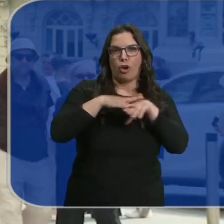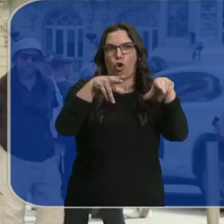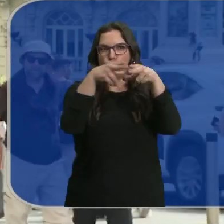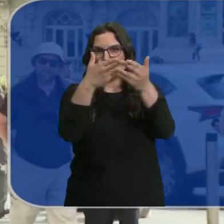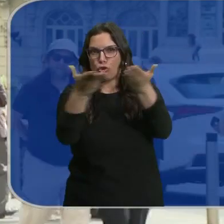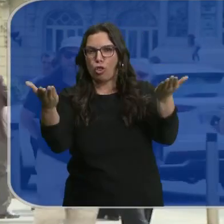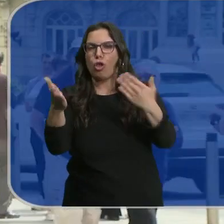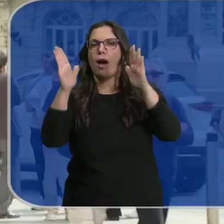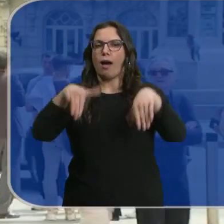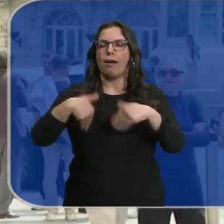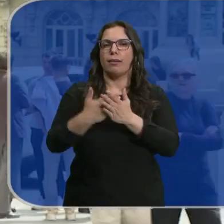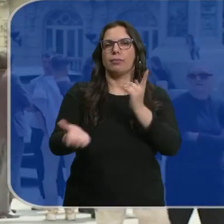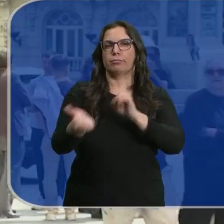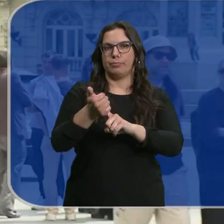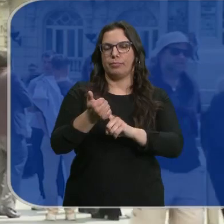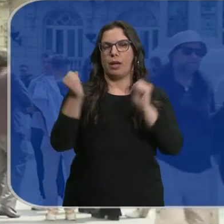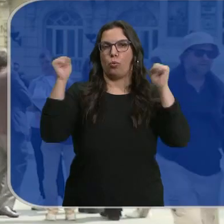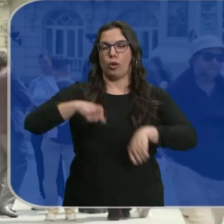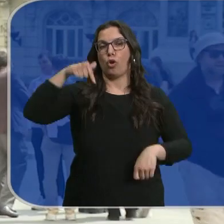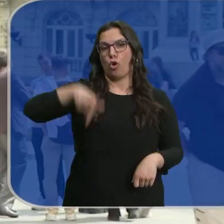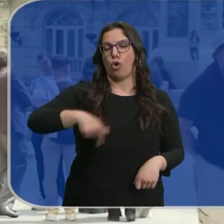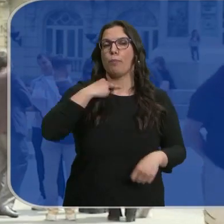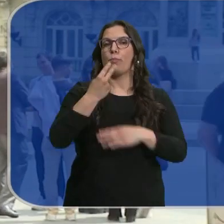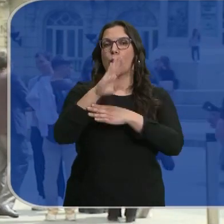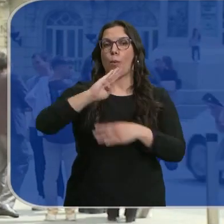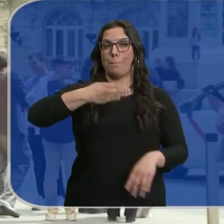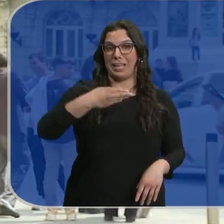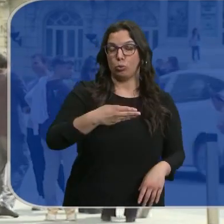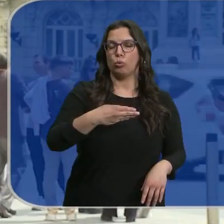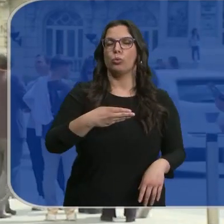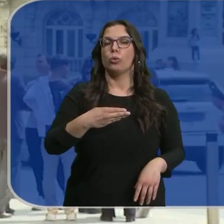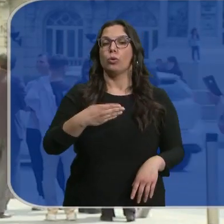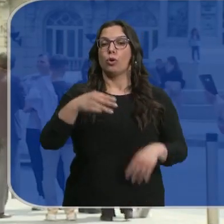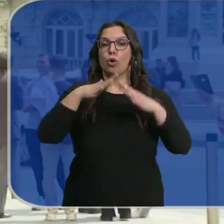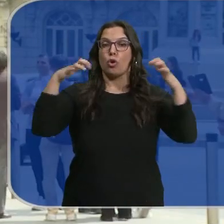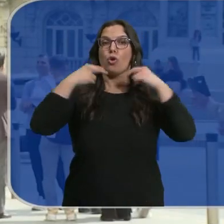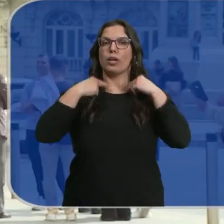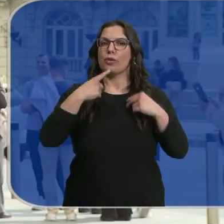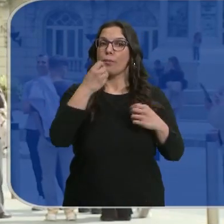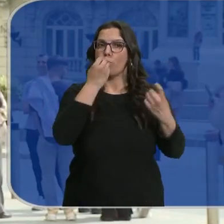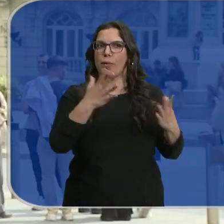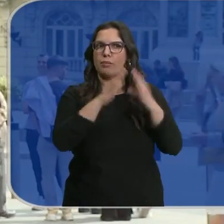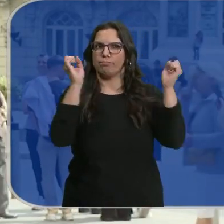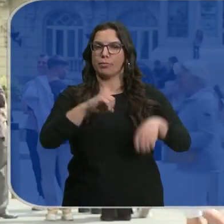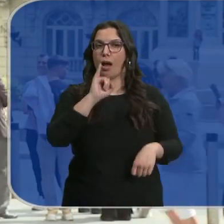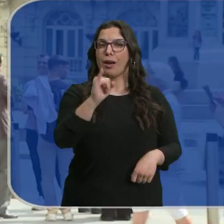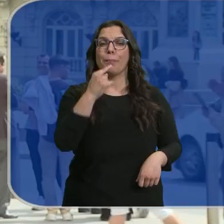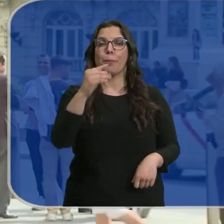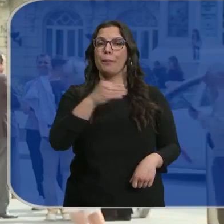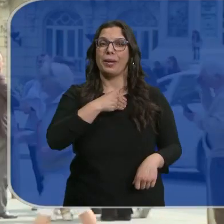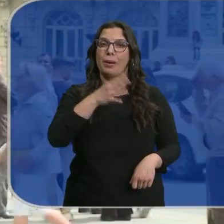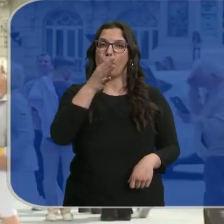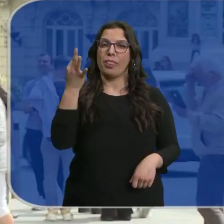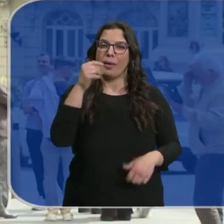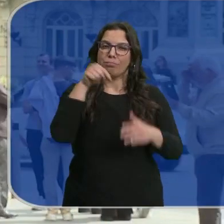socios para poder llegar a un acuerdo. Hoy Oscar Matute, portavoz de Bildu en el Congreso, explicaba que aunque celebraba el pacto lamentaba que no hubiera podido